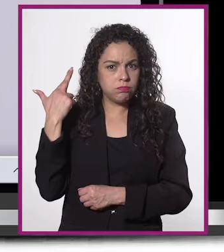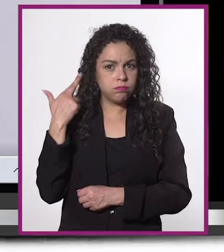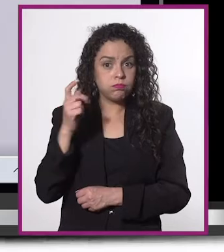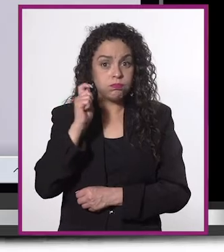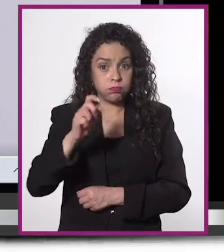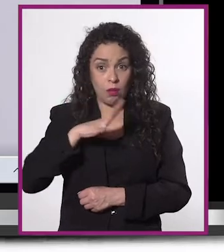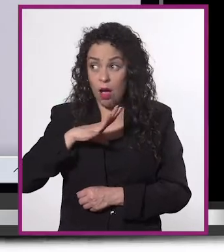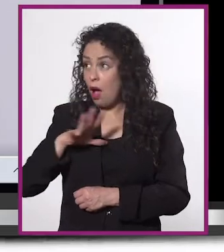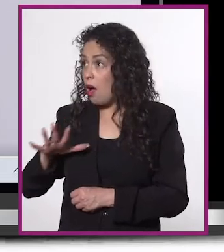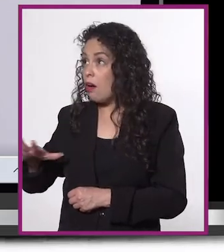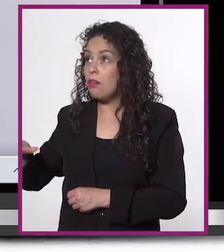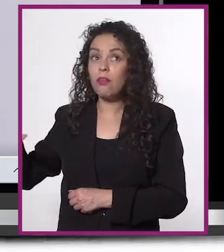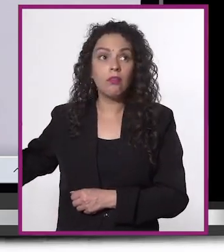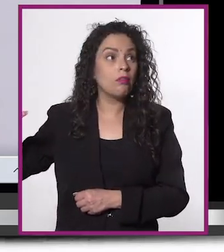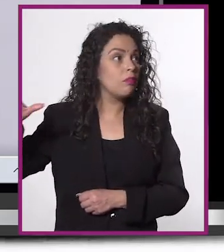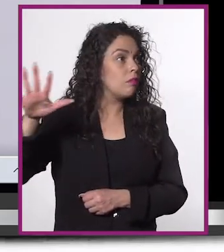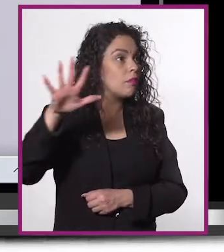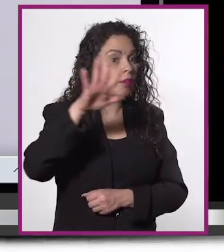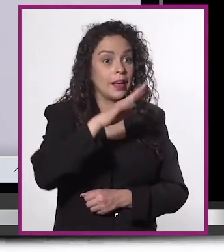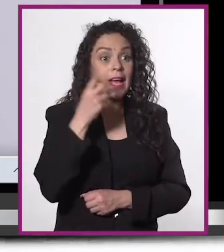entorno.